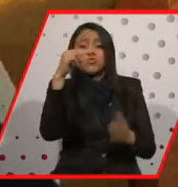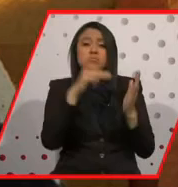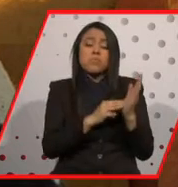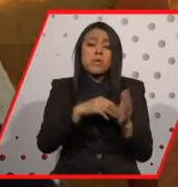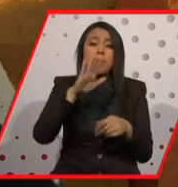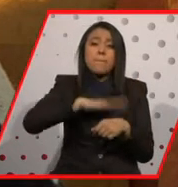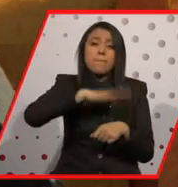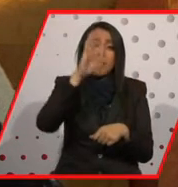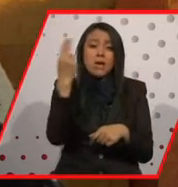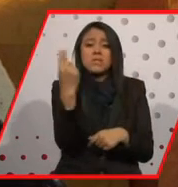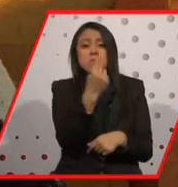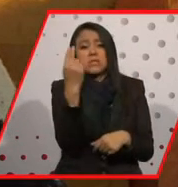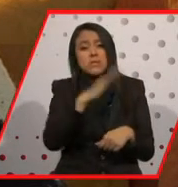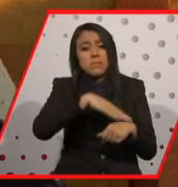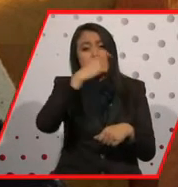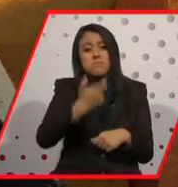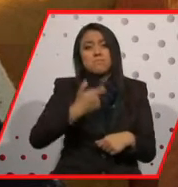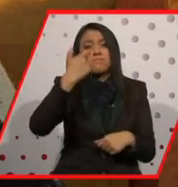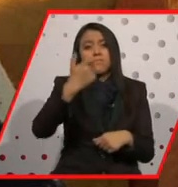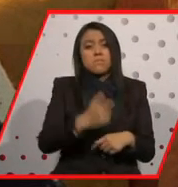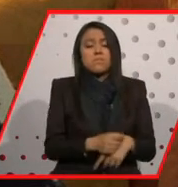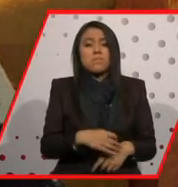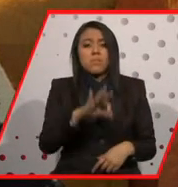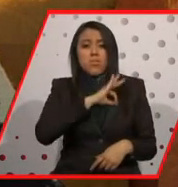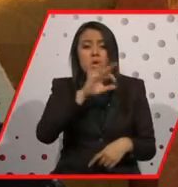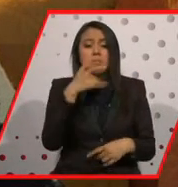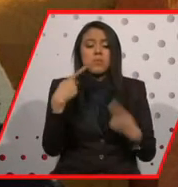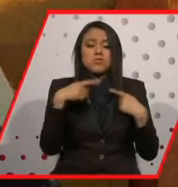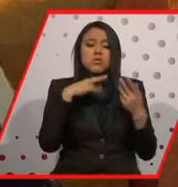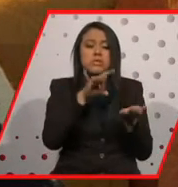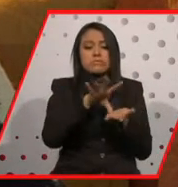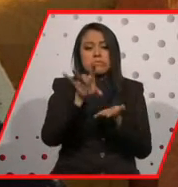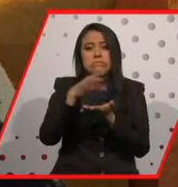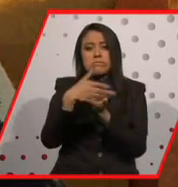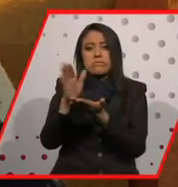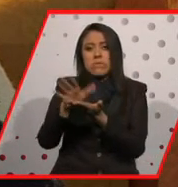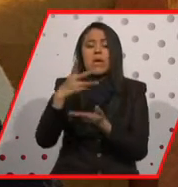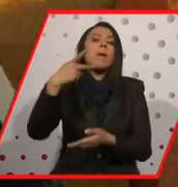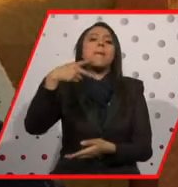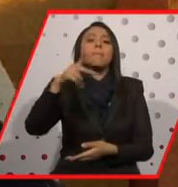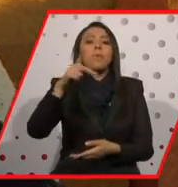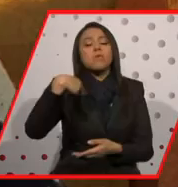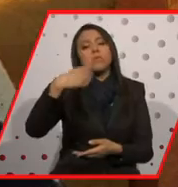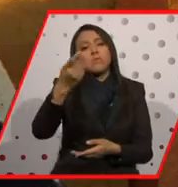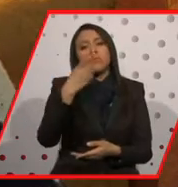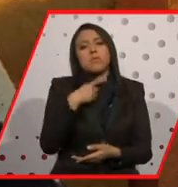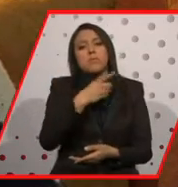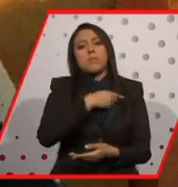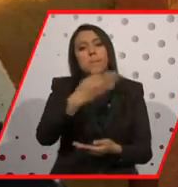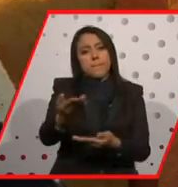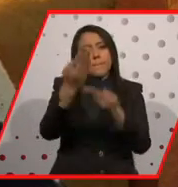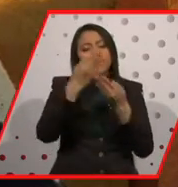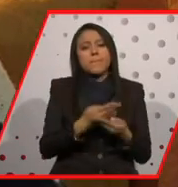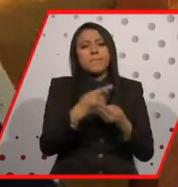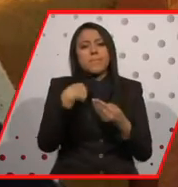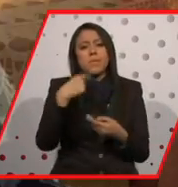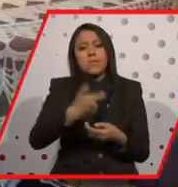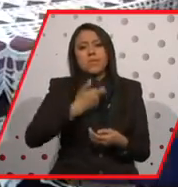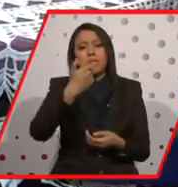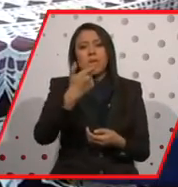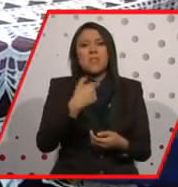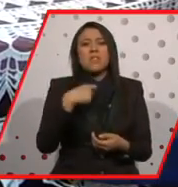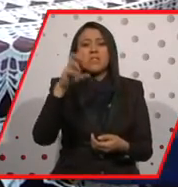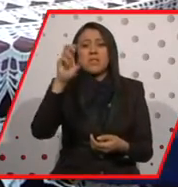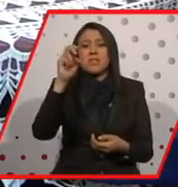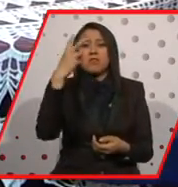cargadores, que ya tiene el desalojo listo, pero que le pague. Me dice que el actuario le cobra 32,000 pesos.